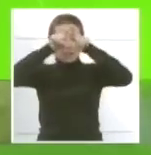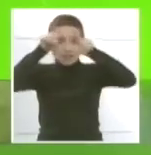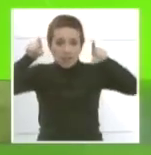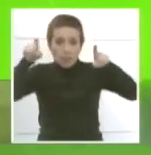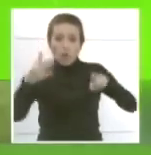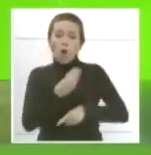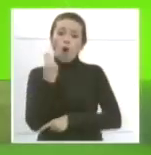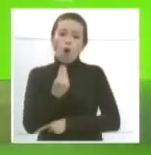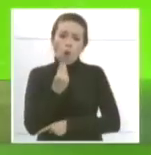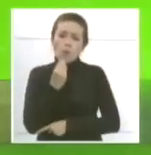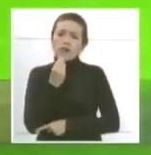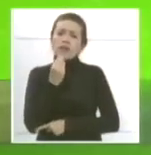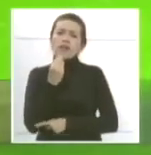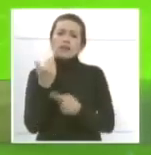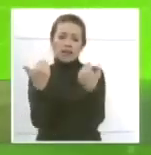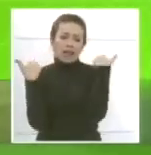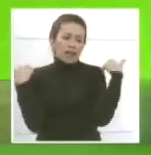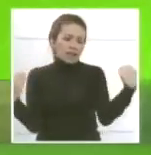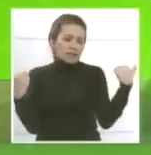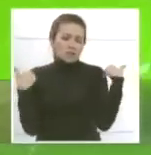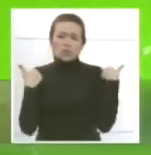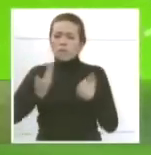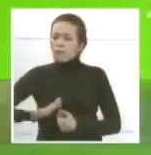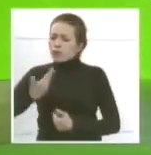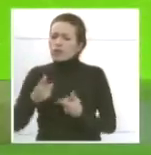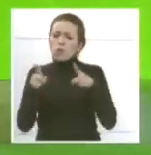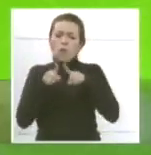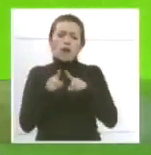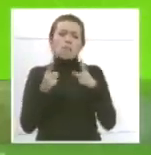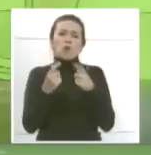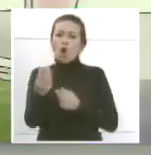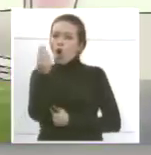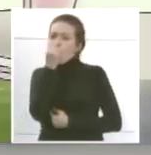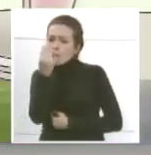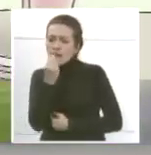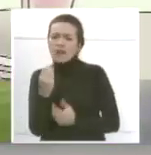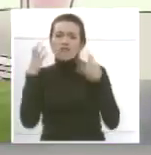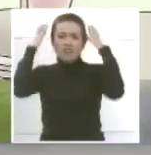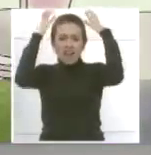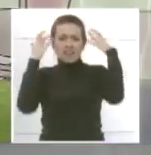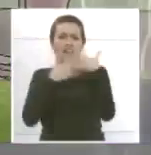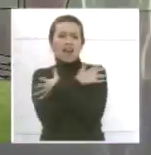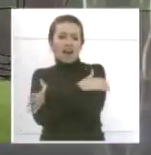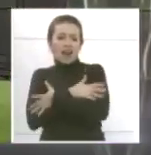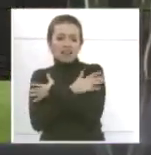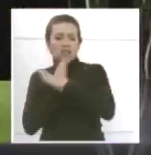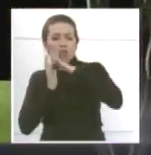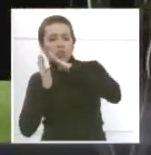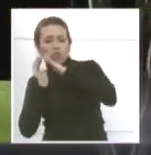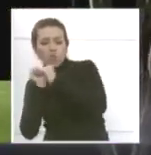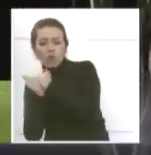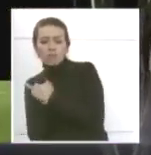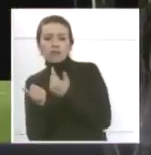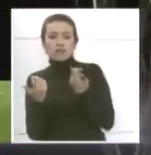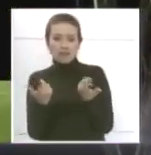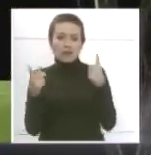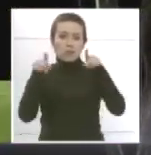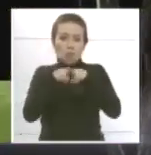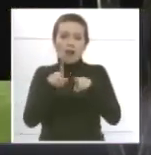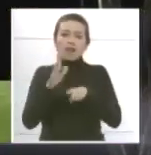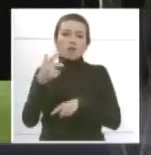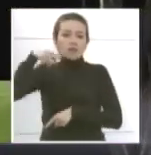es tan necesario como comer, como bañarse, como dormir, es la misma, o sea, es una necesidad